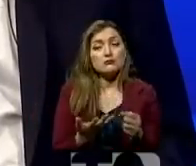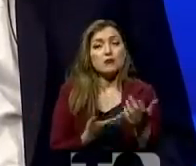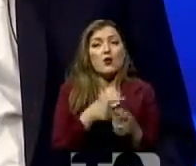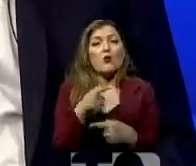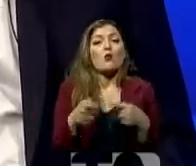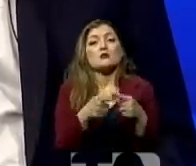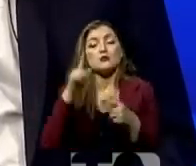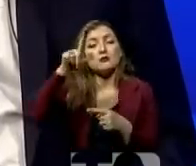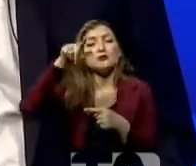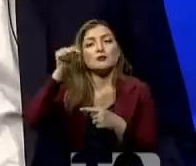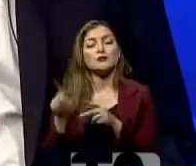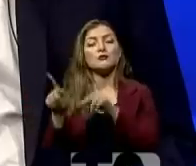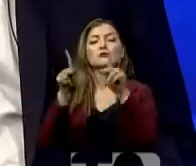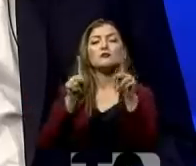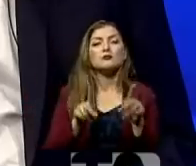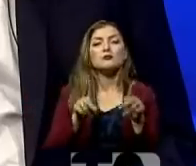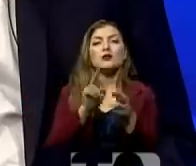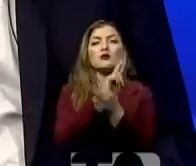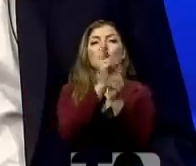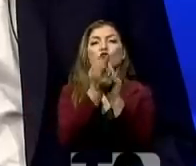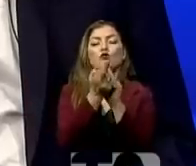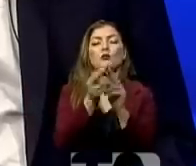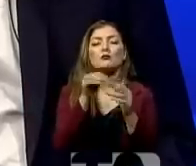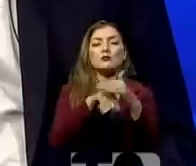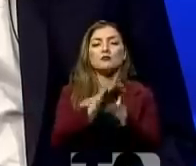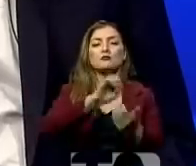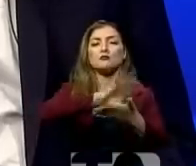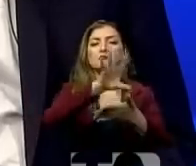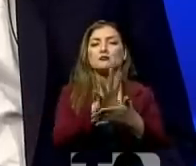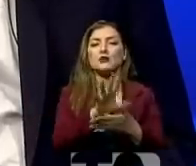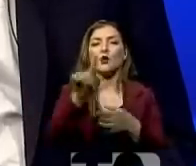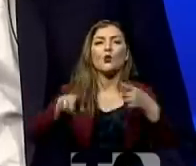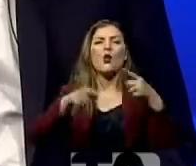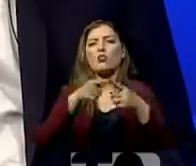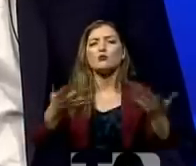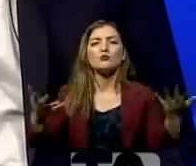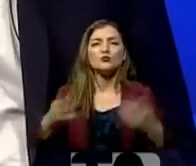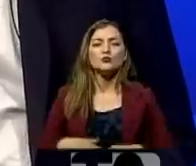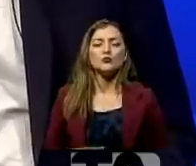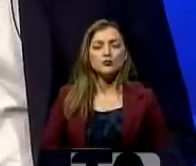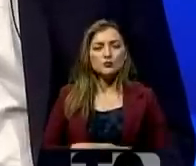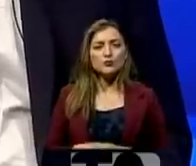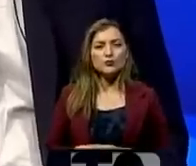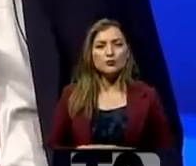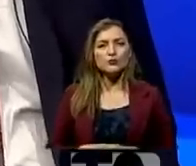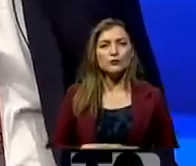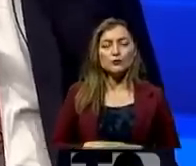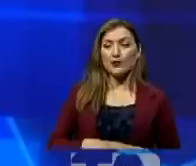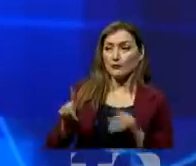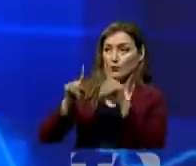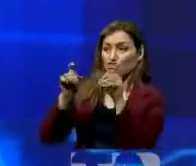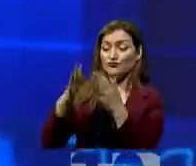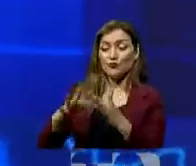ya prevé y remitirla a la asamblea ya darle forma a ese tema en el que importante su